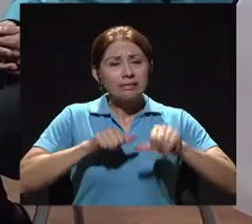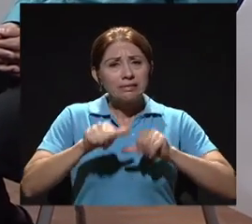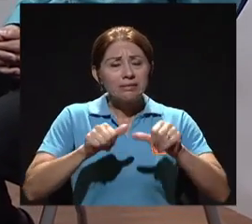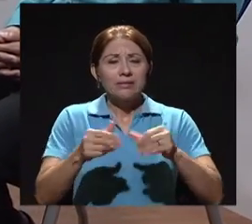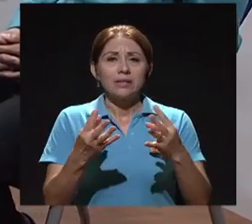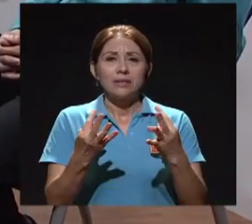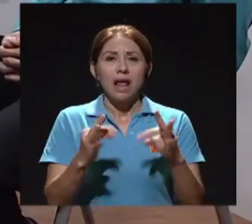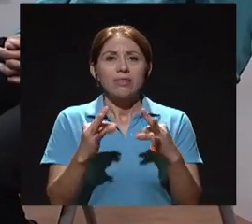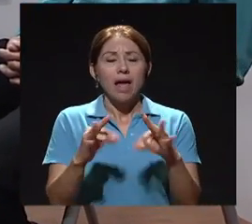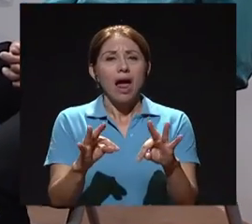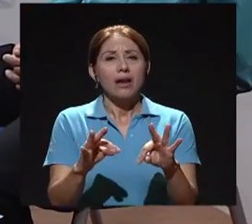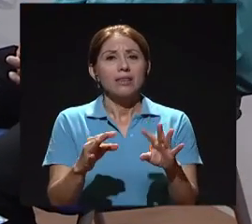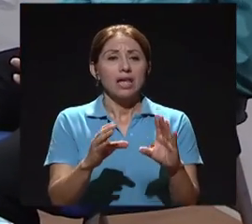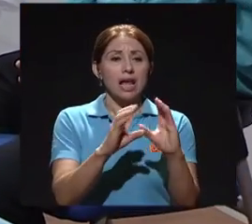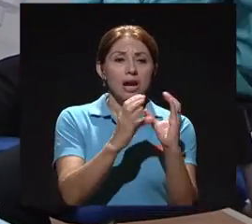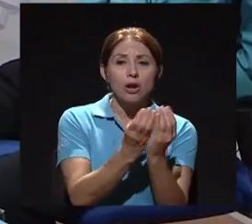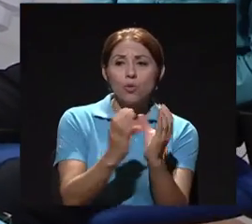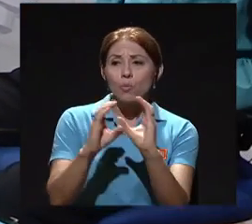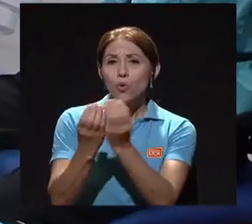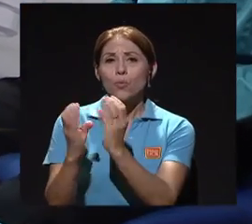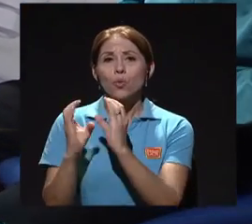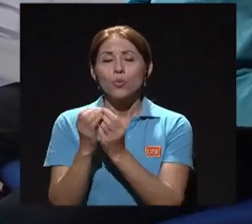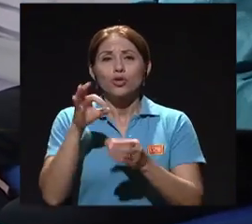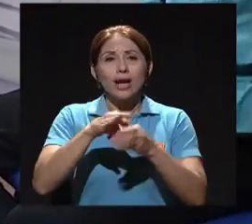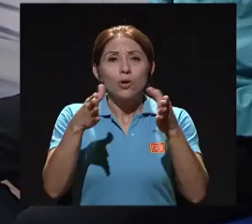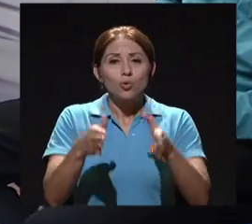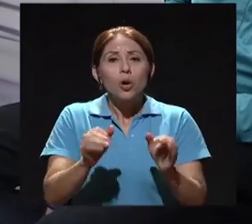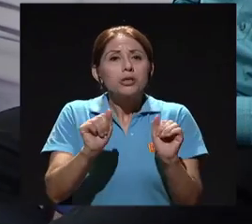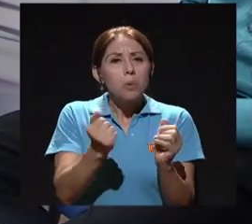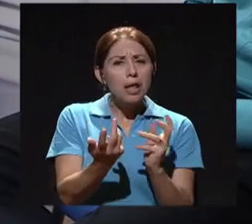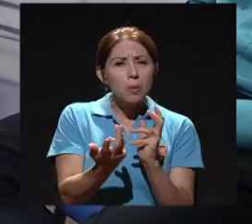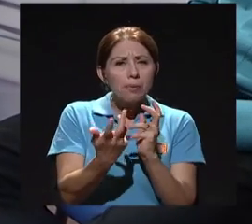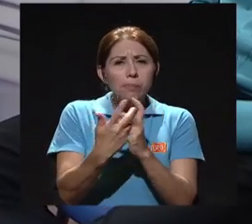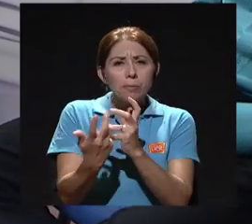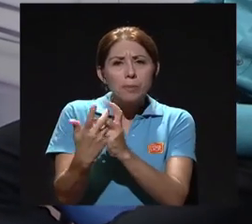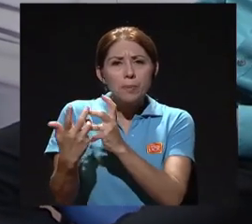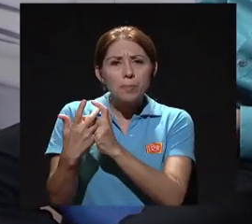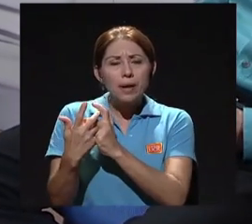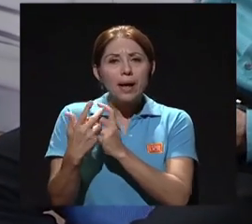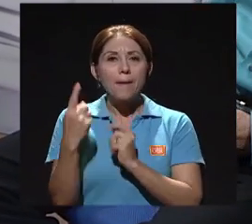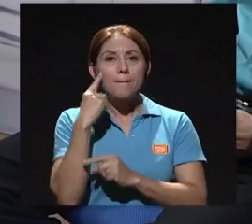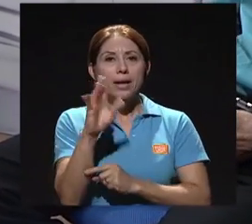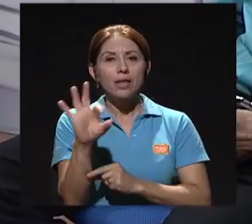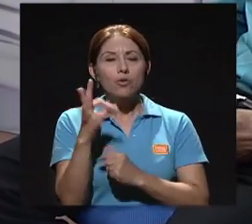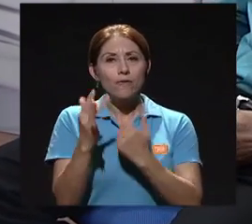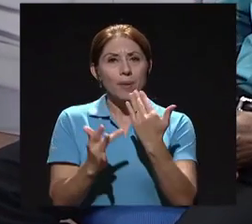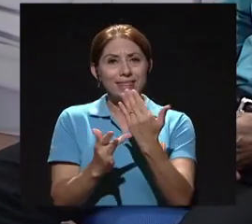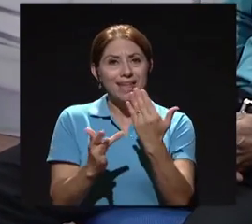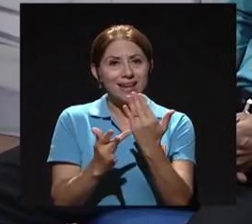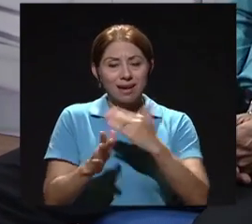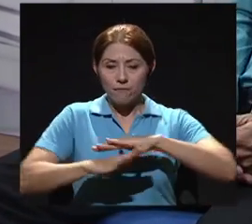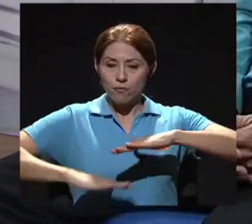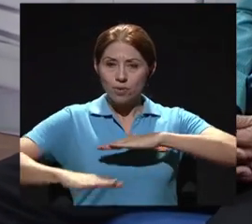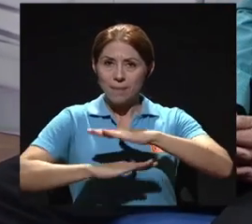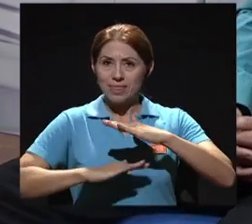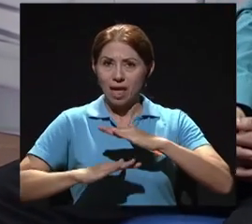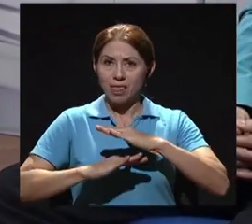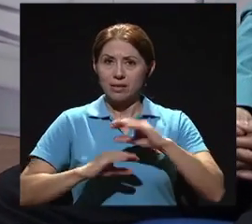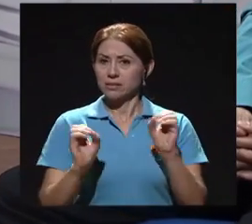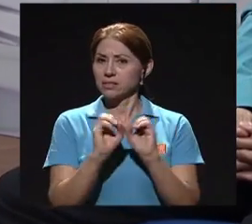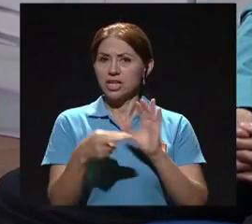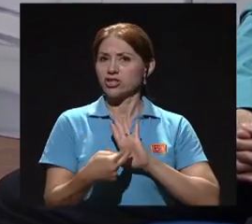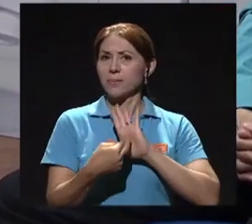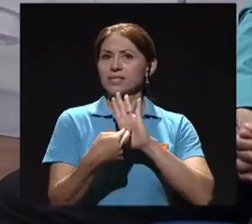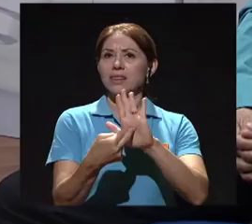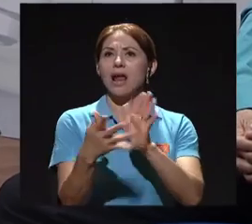conciliar las posiciones con las cámaras de agricultores de manera que en una forma técnica fundamental y sin representar